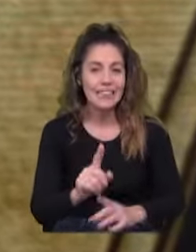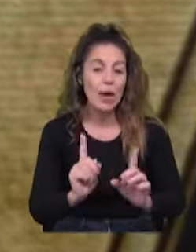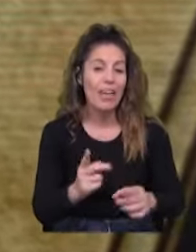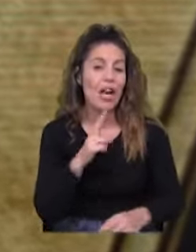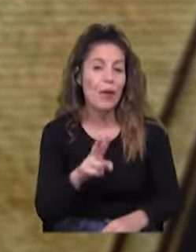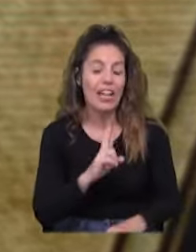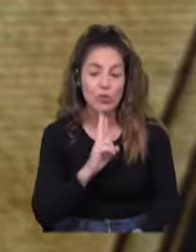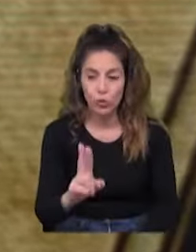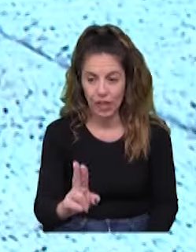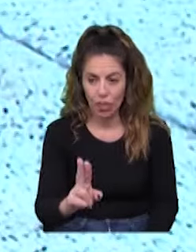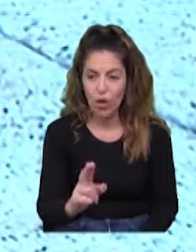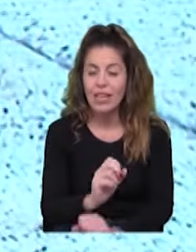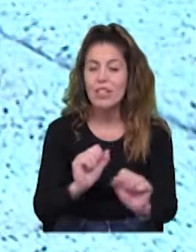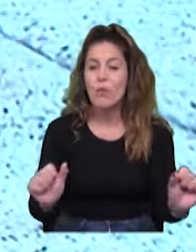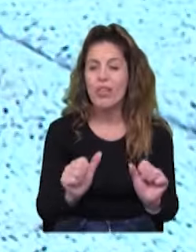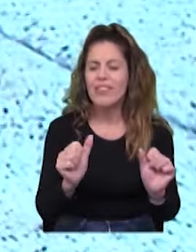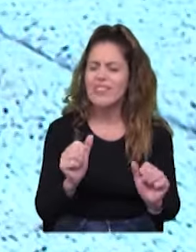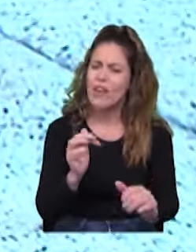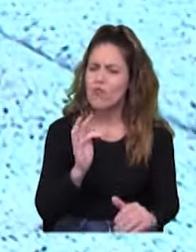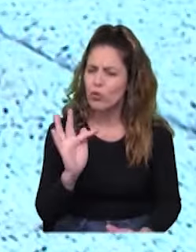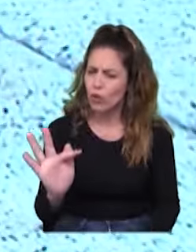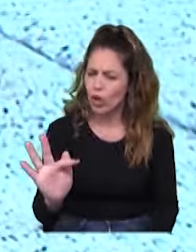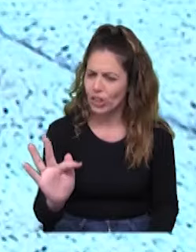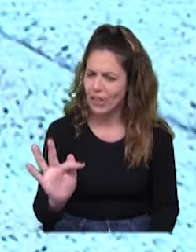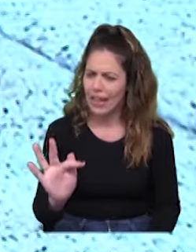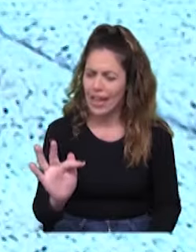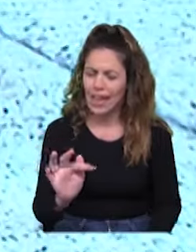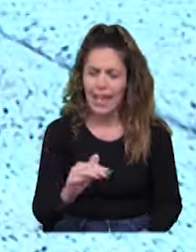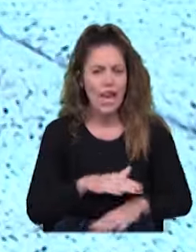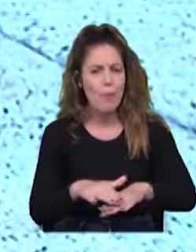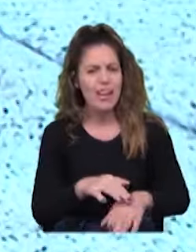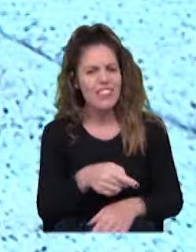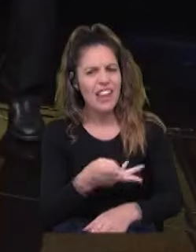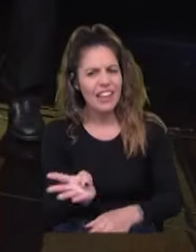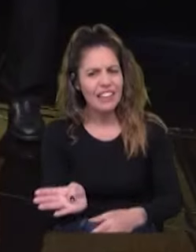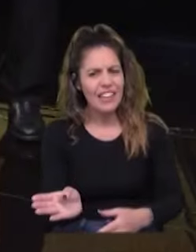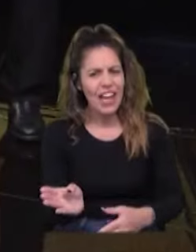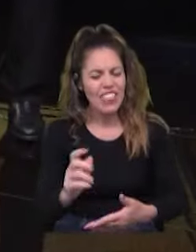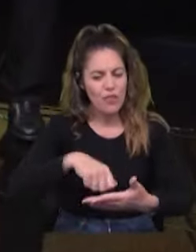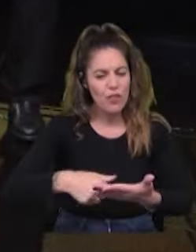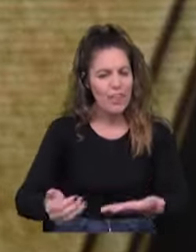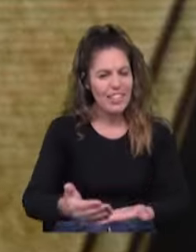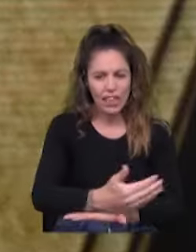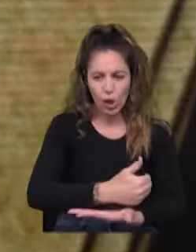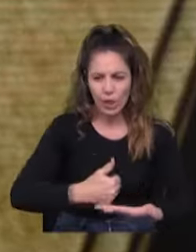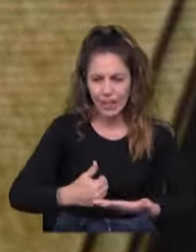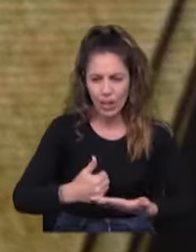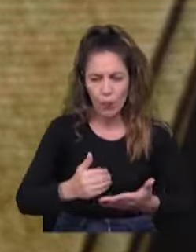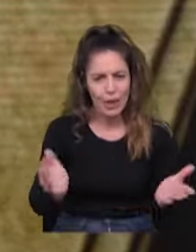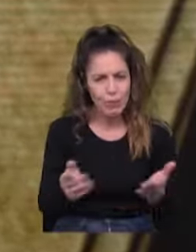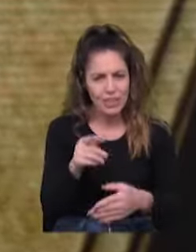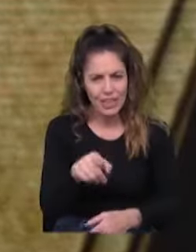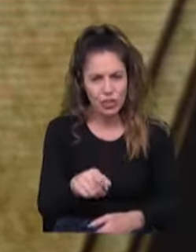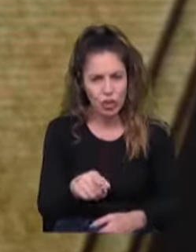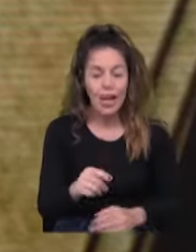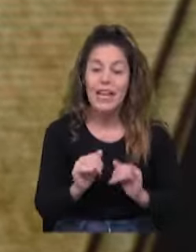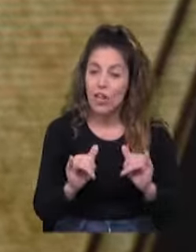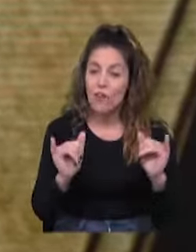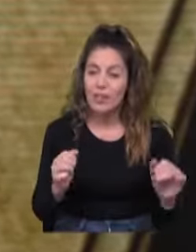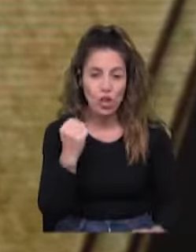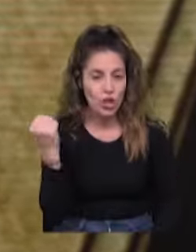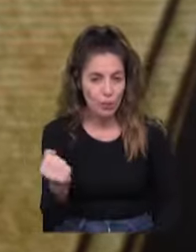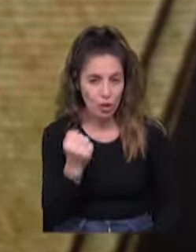resultados porque se puede hacer futurología en base a la cantidad de firmas que se recolectaron para impulsar esto Mira ese es un dato bien importante